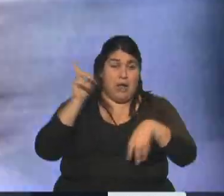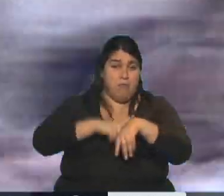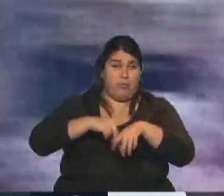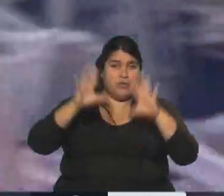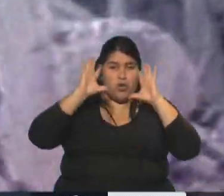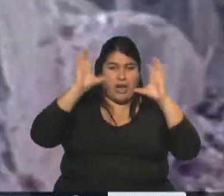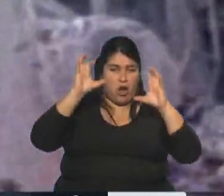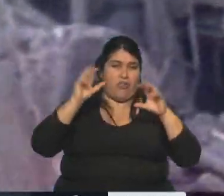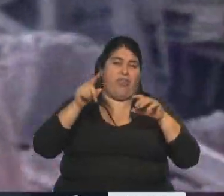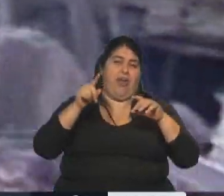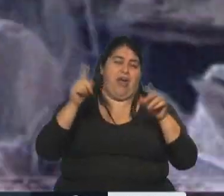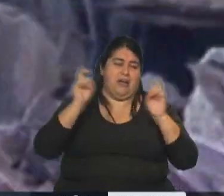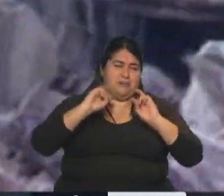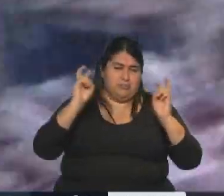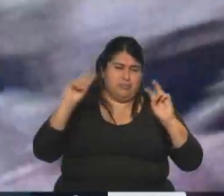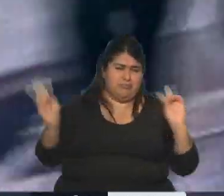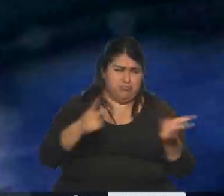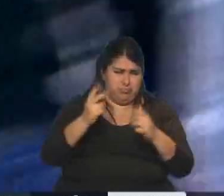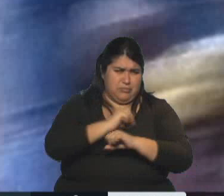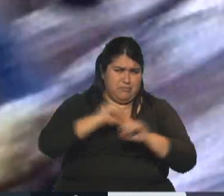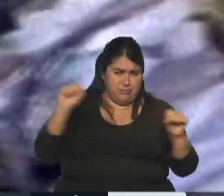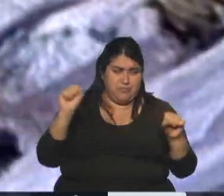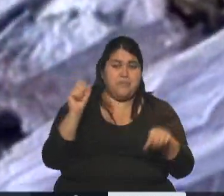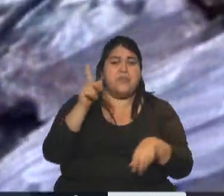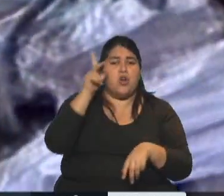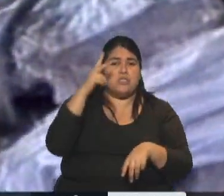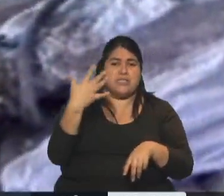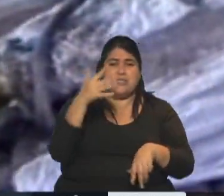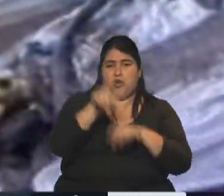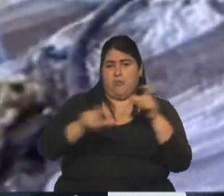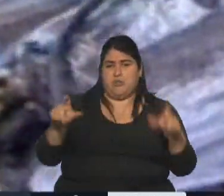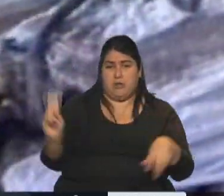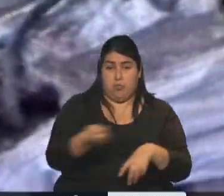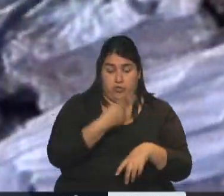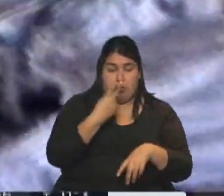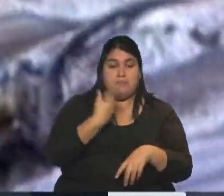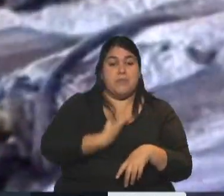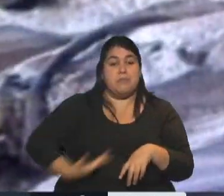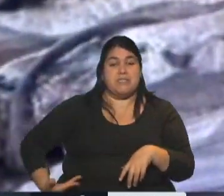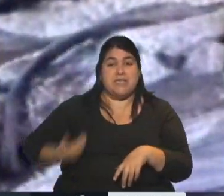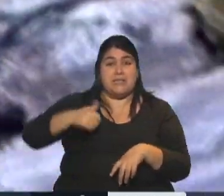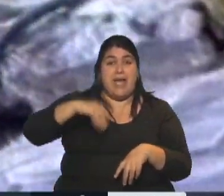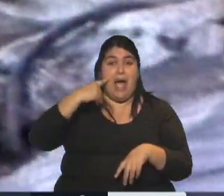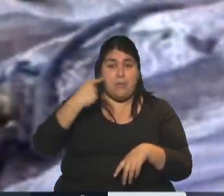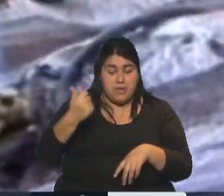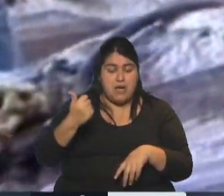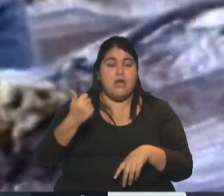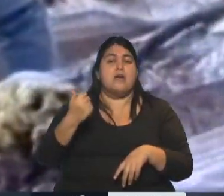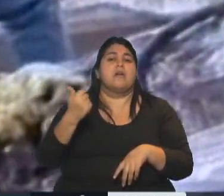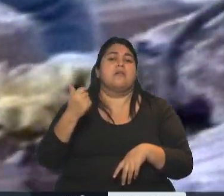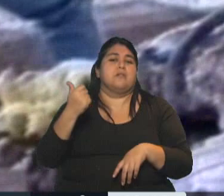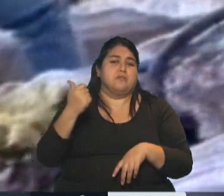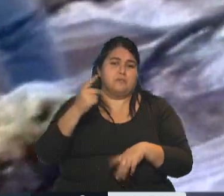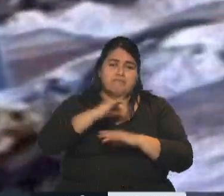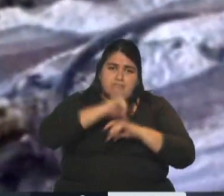y continuará con la mención de las 85 víctimas fatales. Desde la AMIA, su presidente, Amos Linetsky, llamó